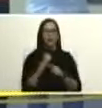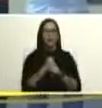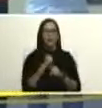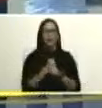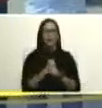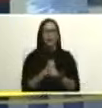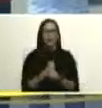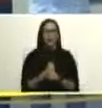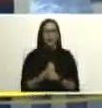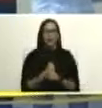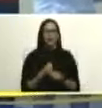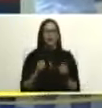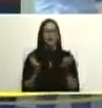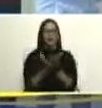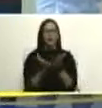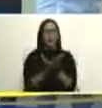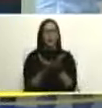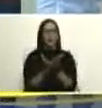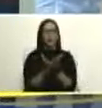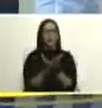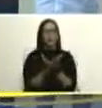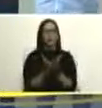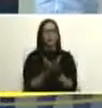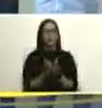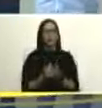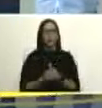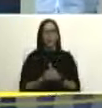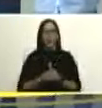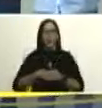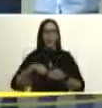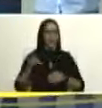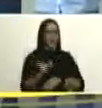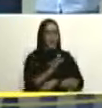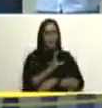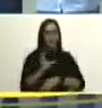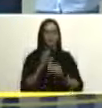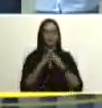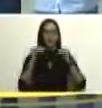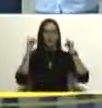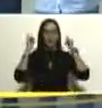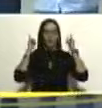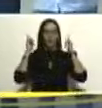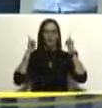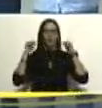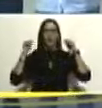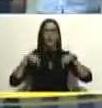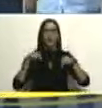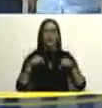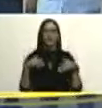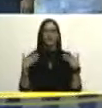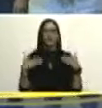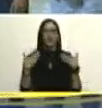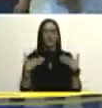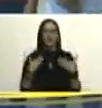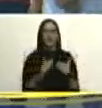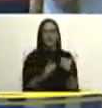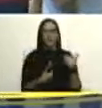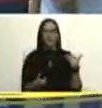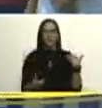los alumnos, el Calixto, toda una fiesta aquí, celebrando,